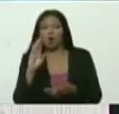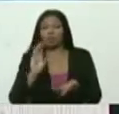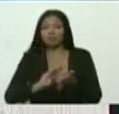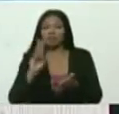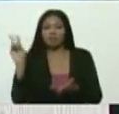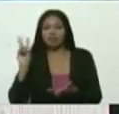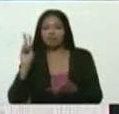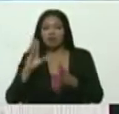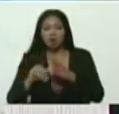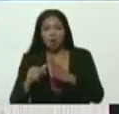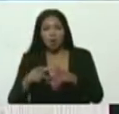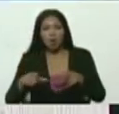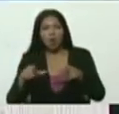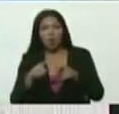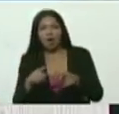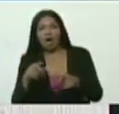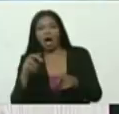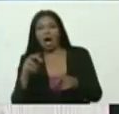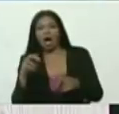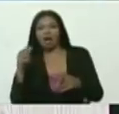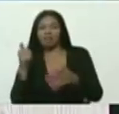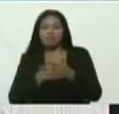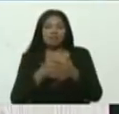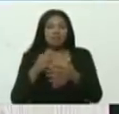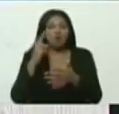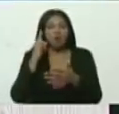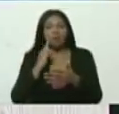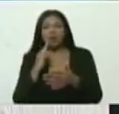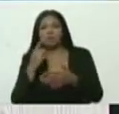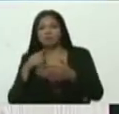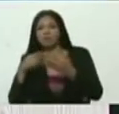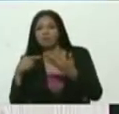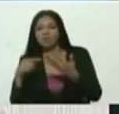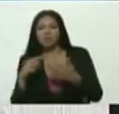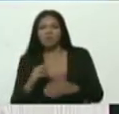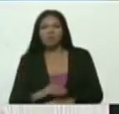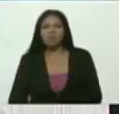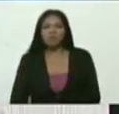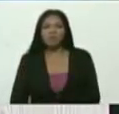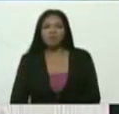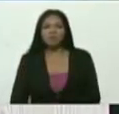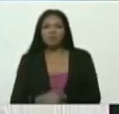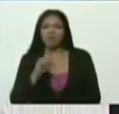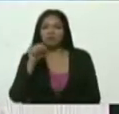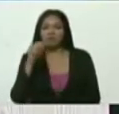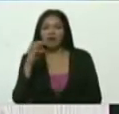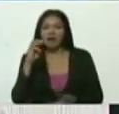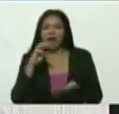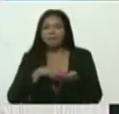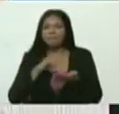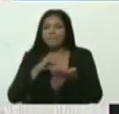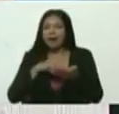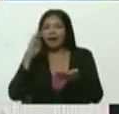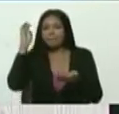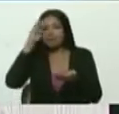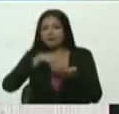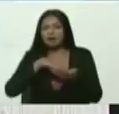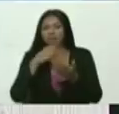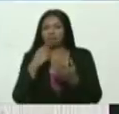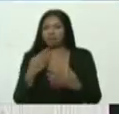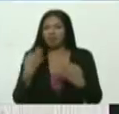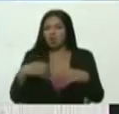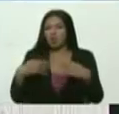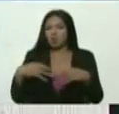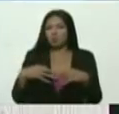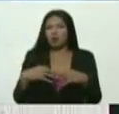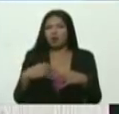parque del batallón Bolívar, el robo del parque de un batallón en Maracay. Y lo dicen con tal desparpajo. ¿Cuántos